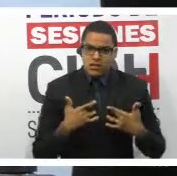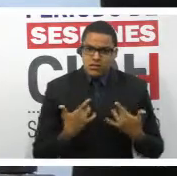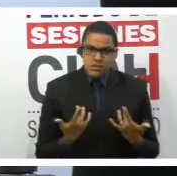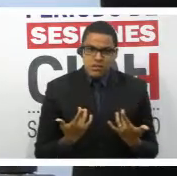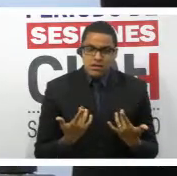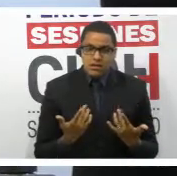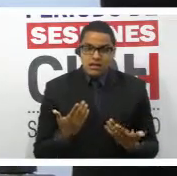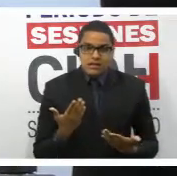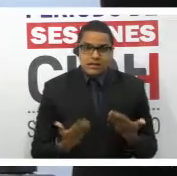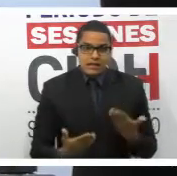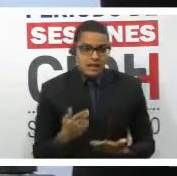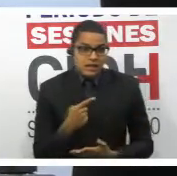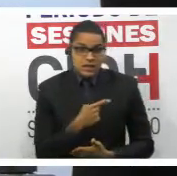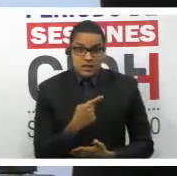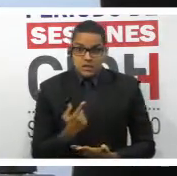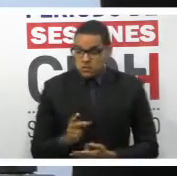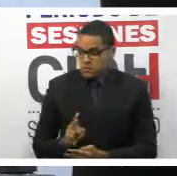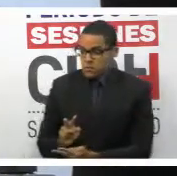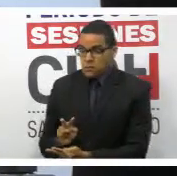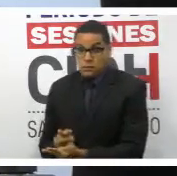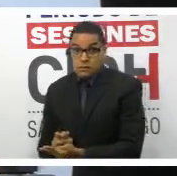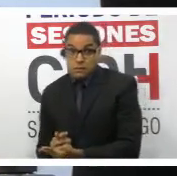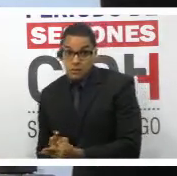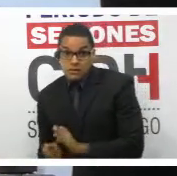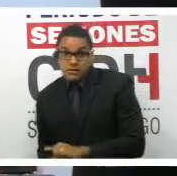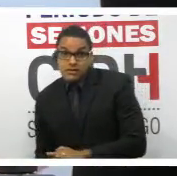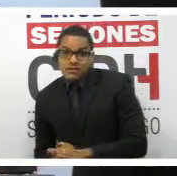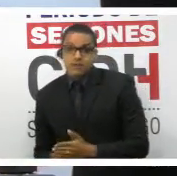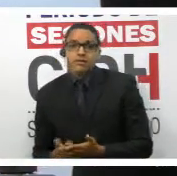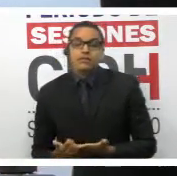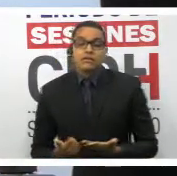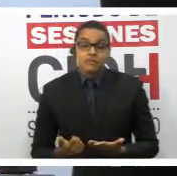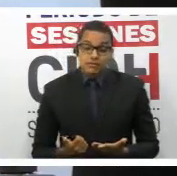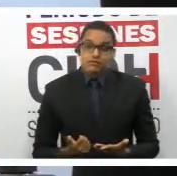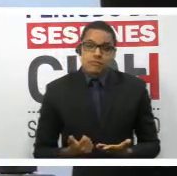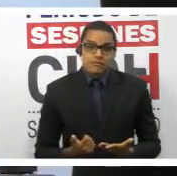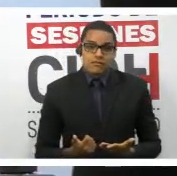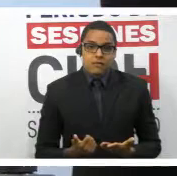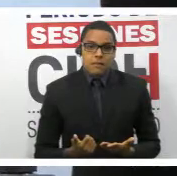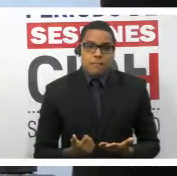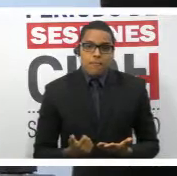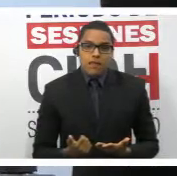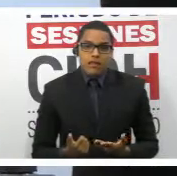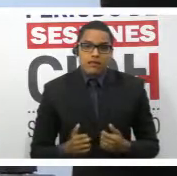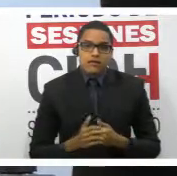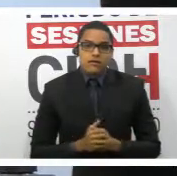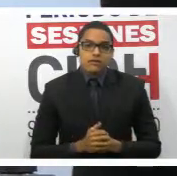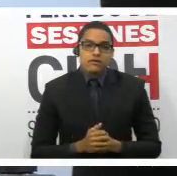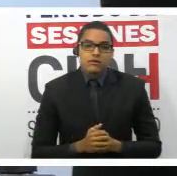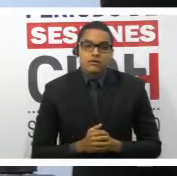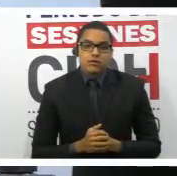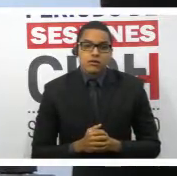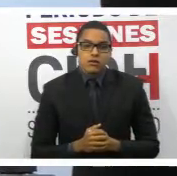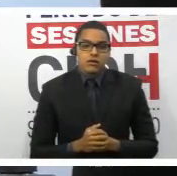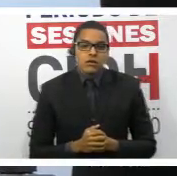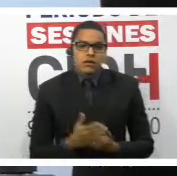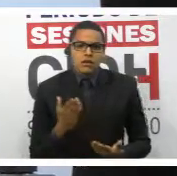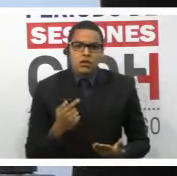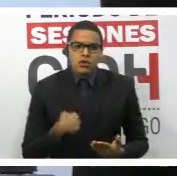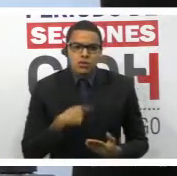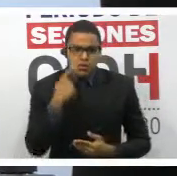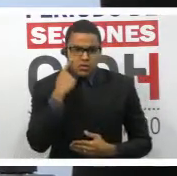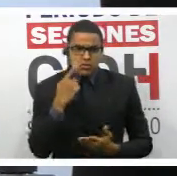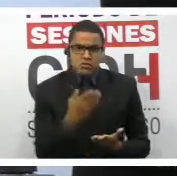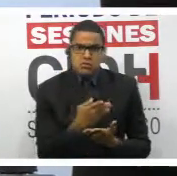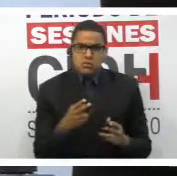generalizado en una institución me parece que ustedes conocen el federico moore a uno de los residentes hace unos tres años nos